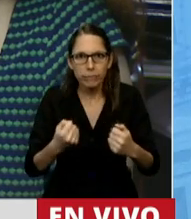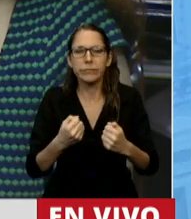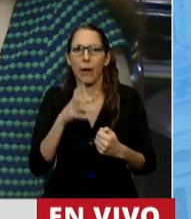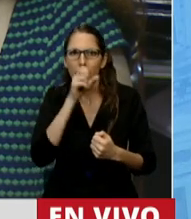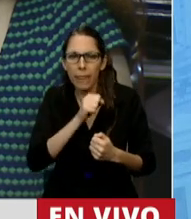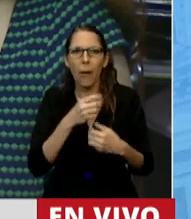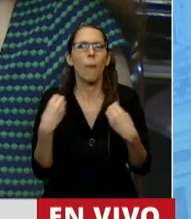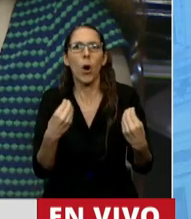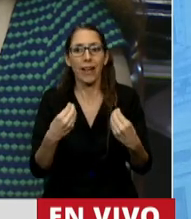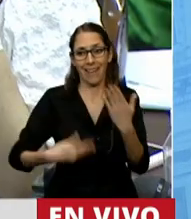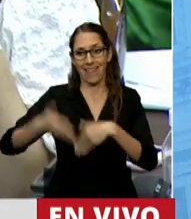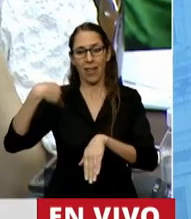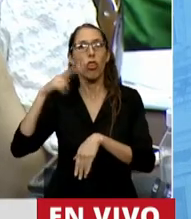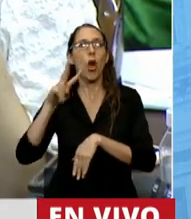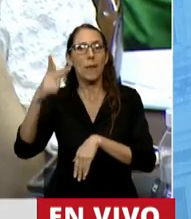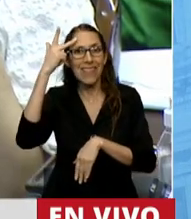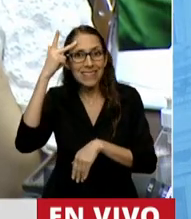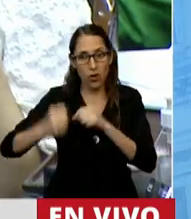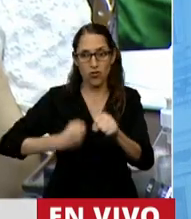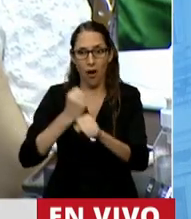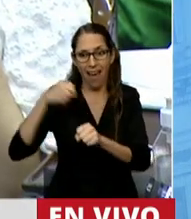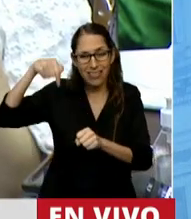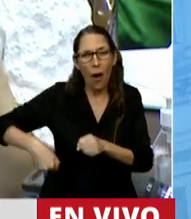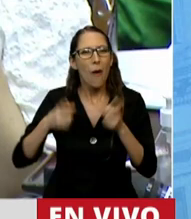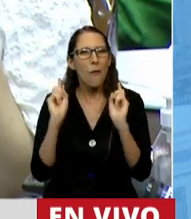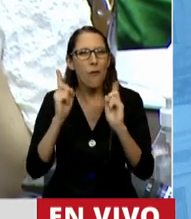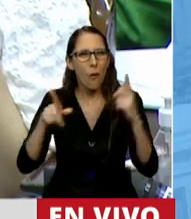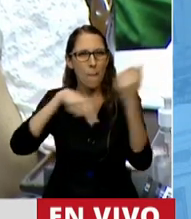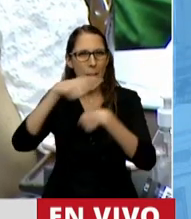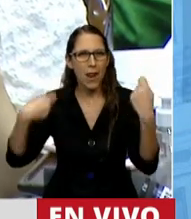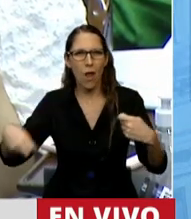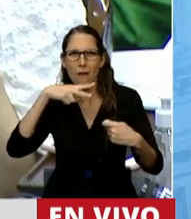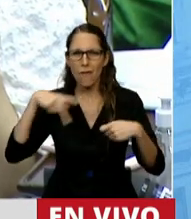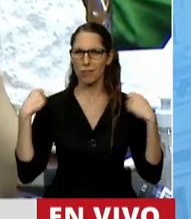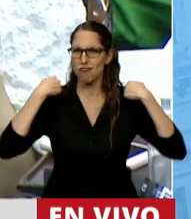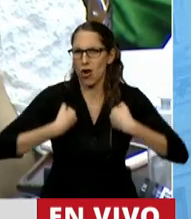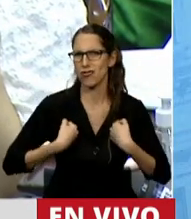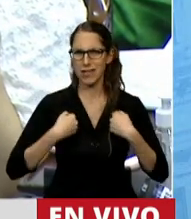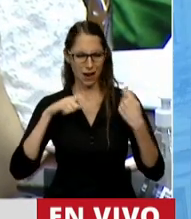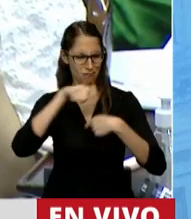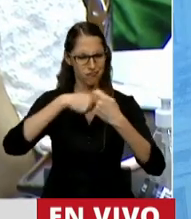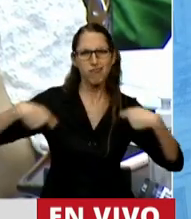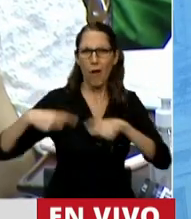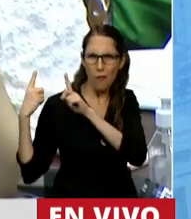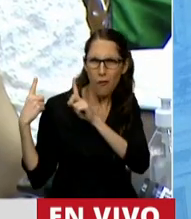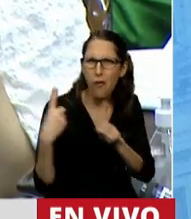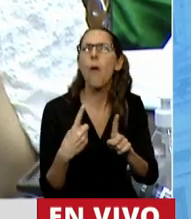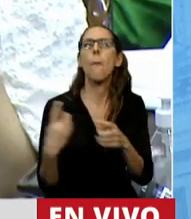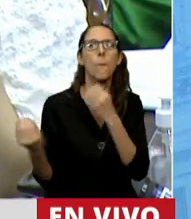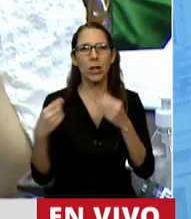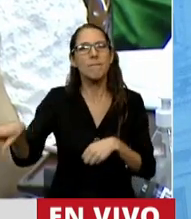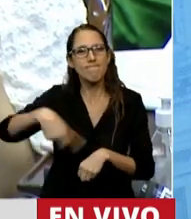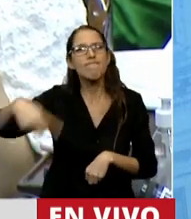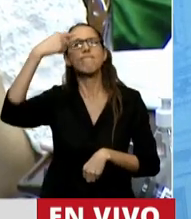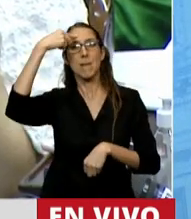el debate del 2018 y hasta hoy han mantenido en sus mochilas esos pañuelos verdes porque están convencidos que hablar hoy de aborto legal